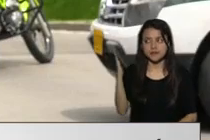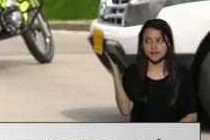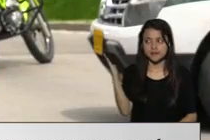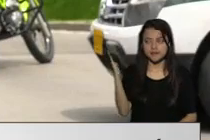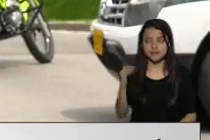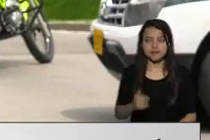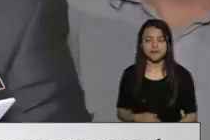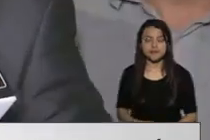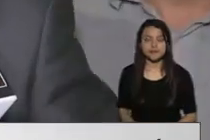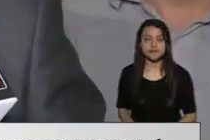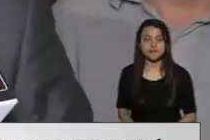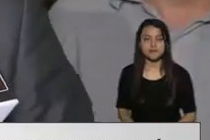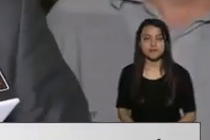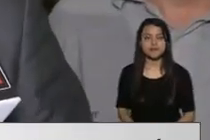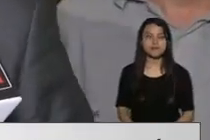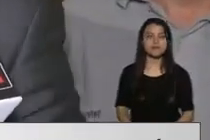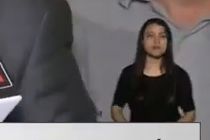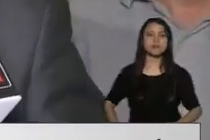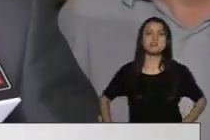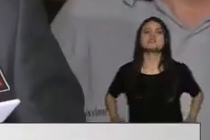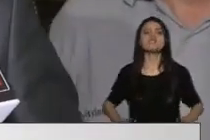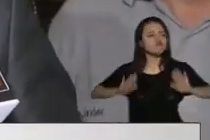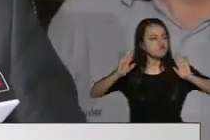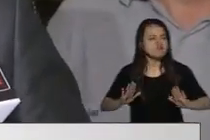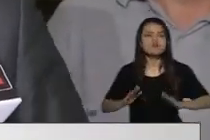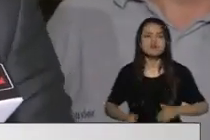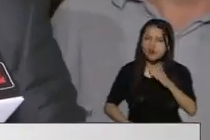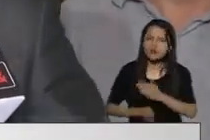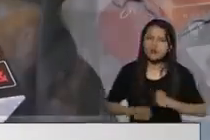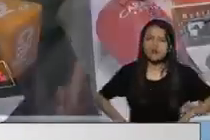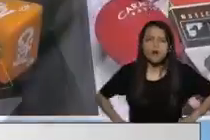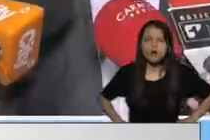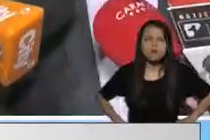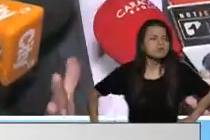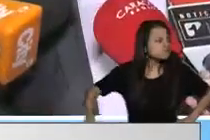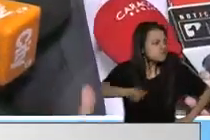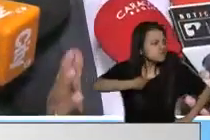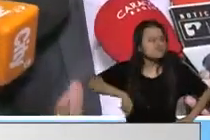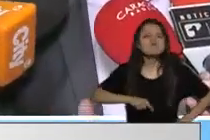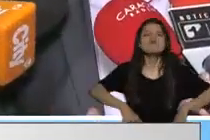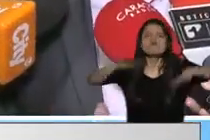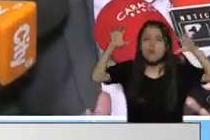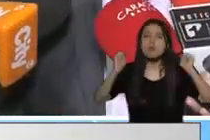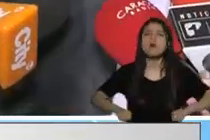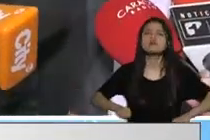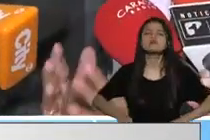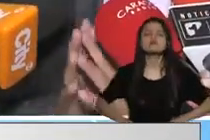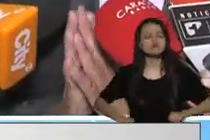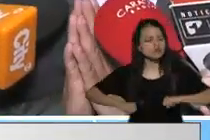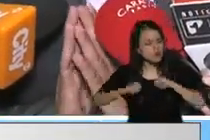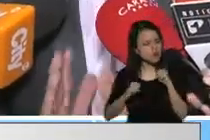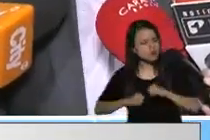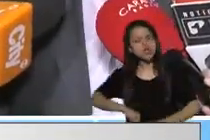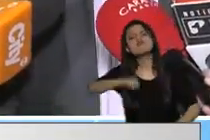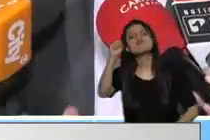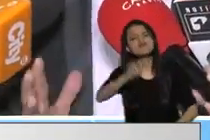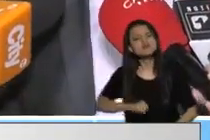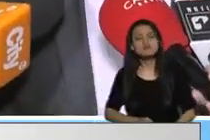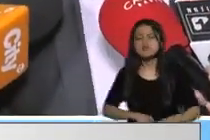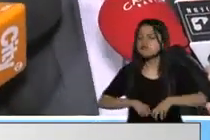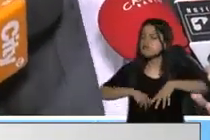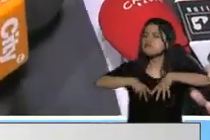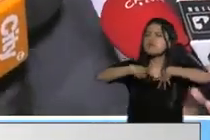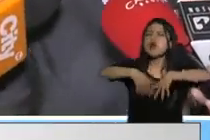de taxistas. El cese de actividades continúa y nos vamos a tomar, claro que sí, vamos a caminar por